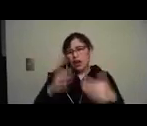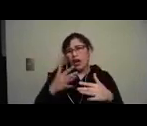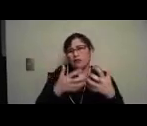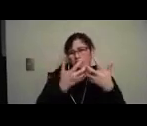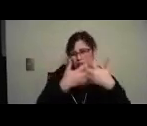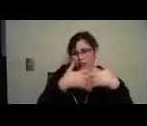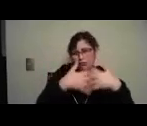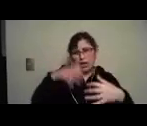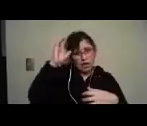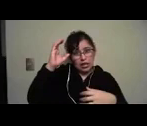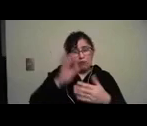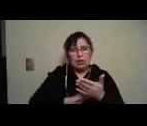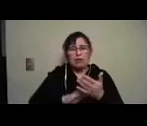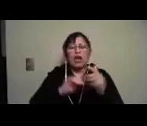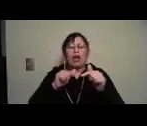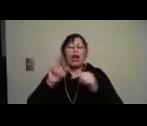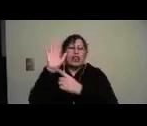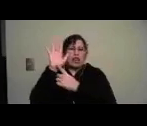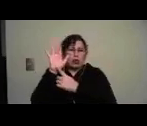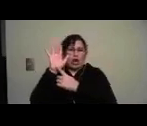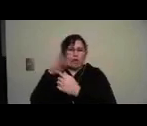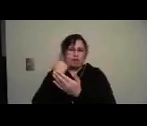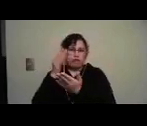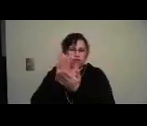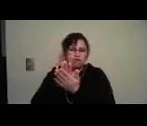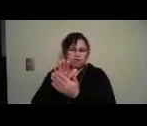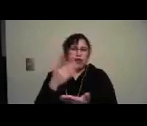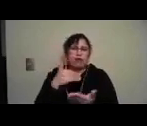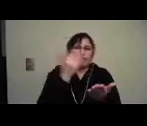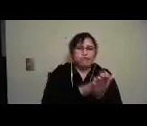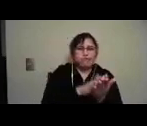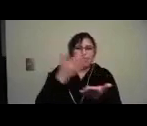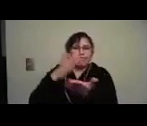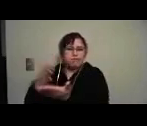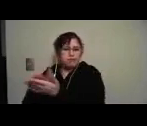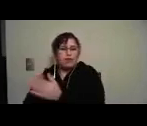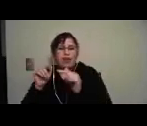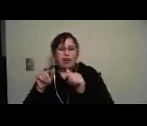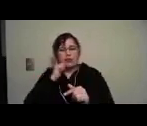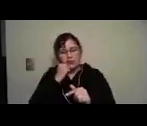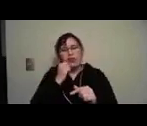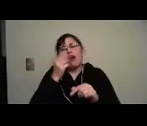de neuronas, de muerte neuronal en regiones específicas que ha significado